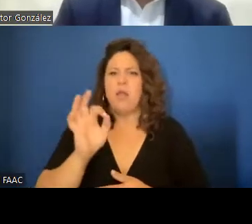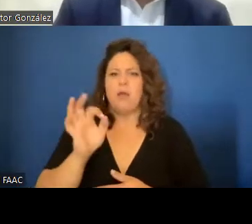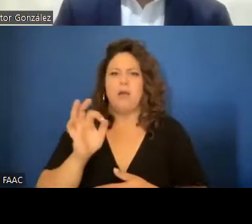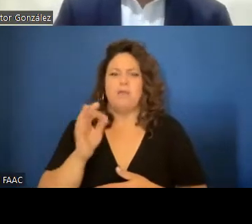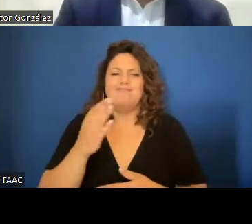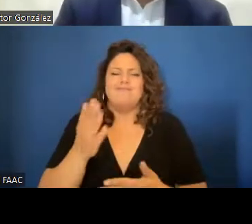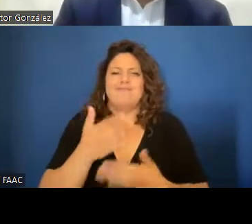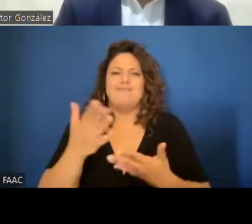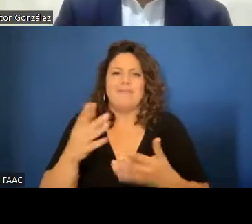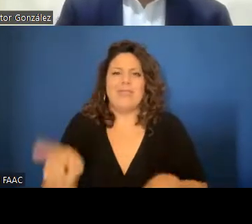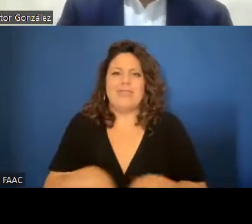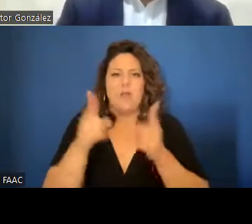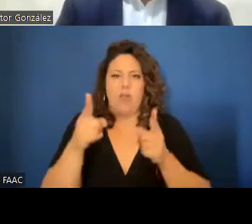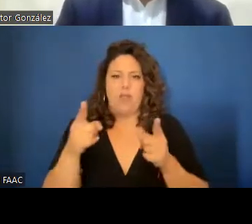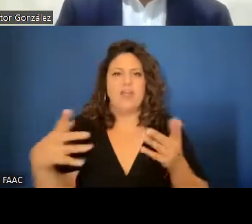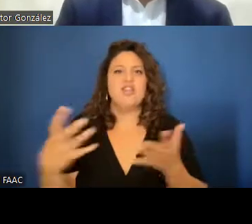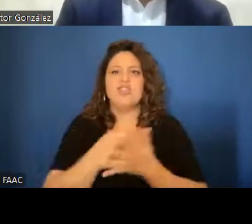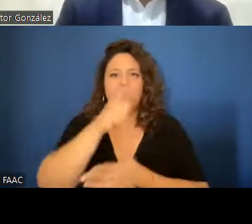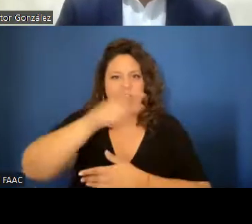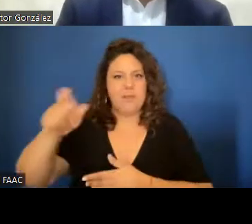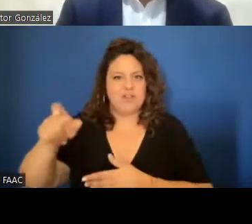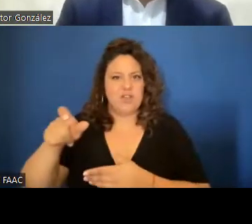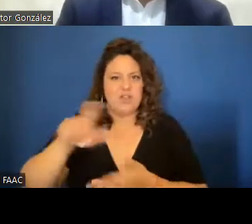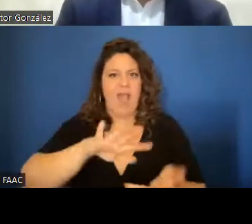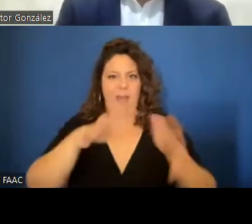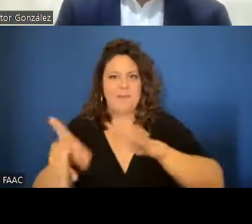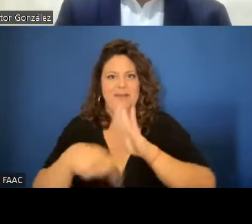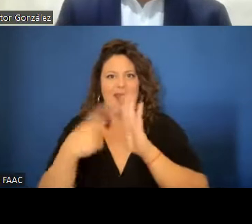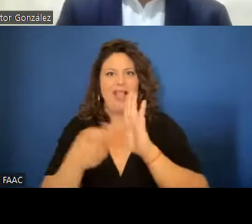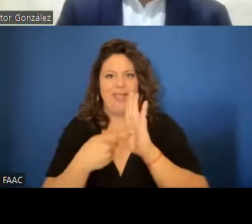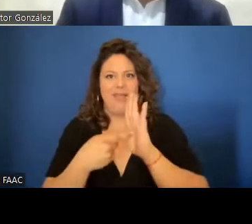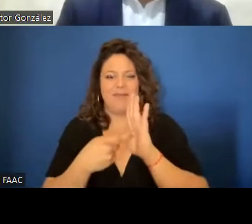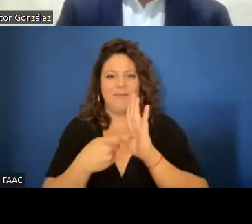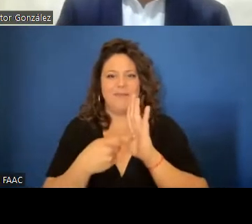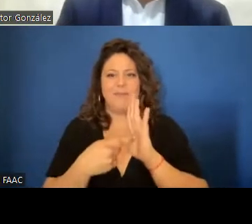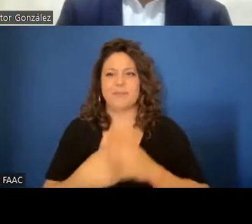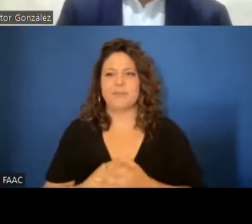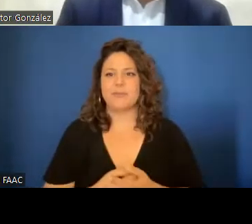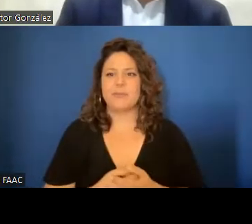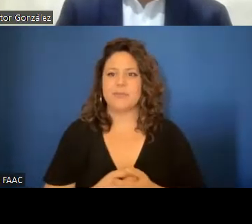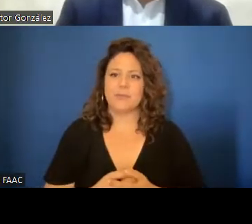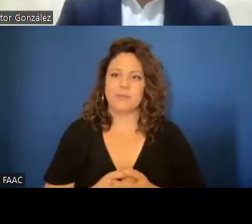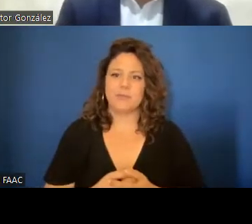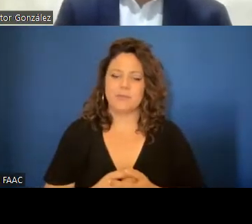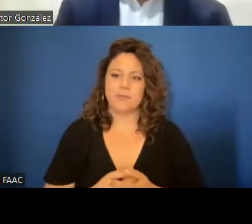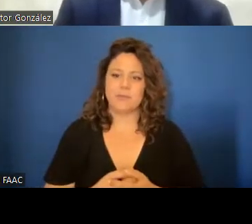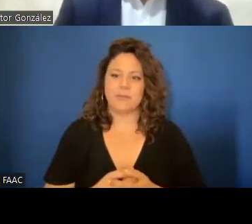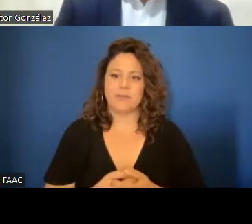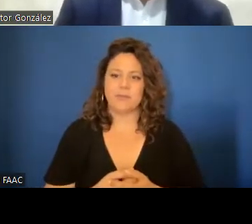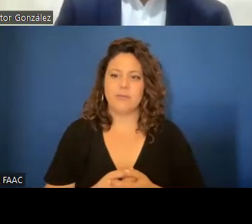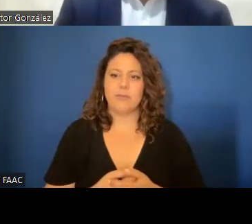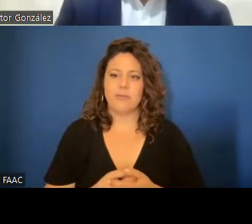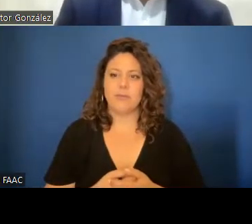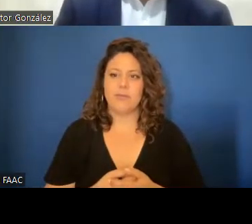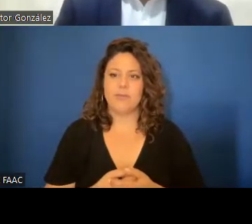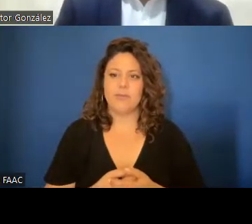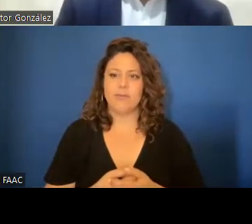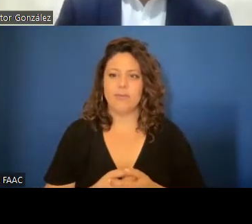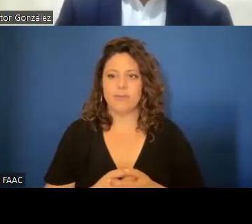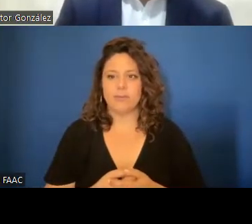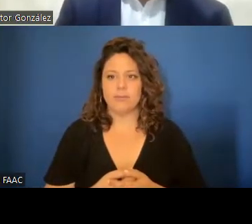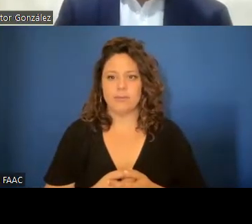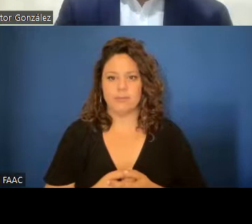ejemplo, hay una sentencia reciente de Cantabria en el que, por ejemplo, bueno, en este caso, una empresa ofertaba 12